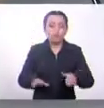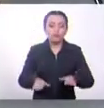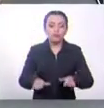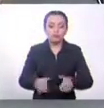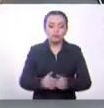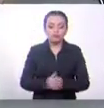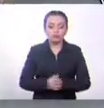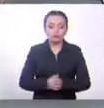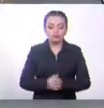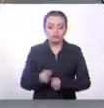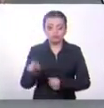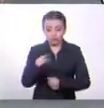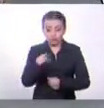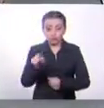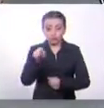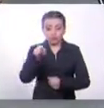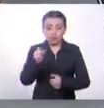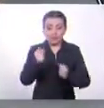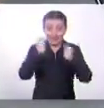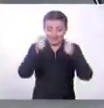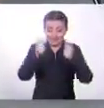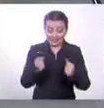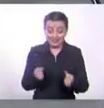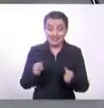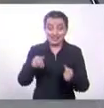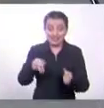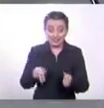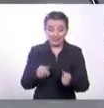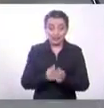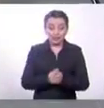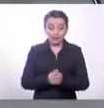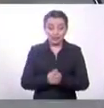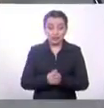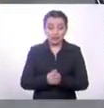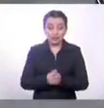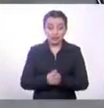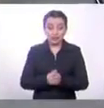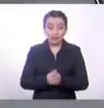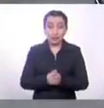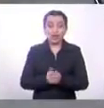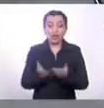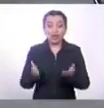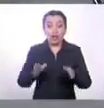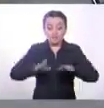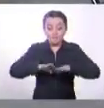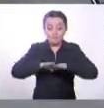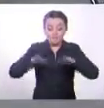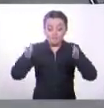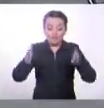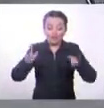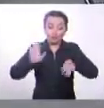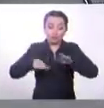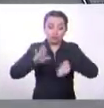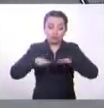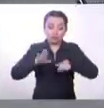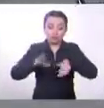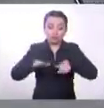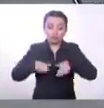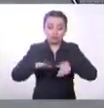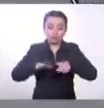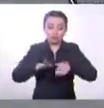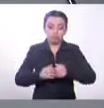y amiguitas están sentadas, que lo hagan con los pies, ¿no? Con los pies. O en la mesa. O en la mesa, muy bien. Muy bien. Estar listos y listos. Entonces, estamos